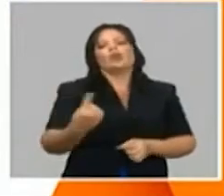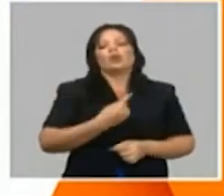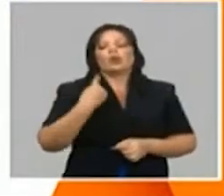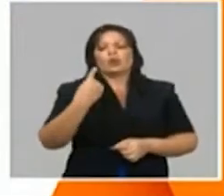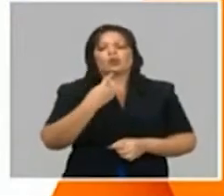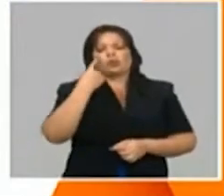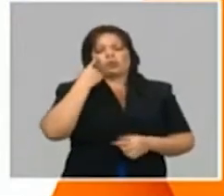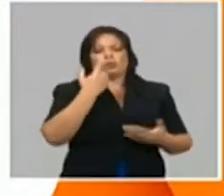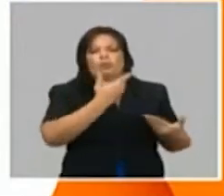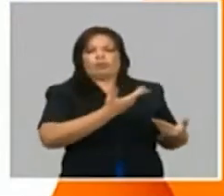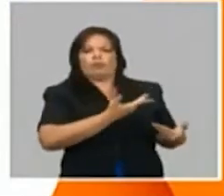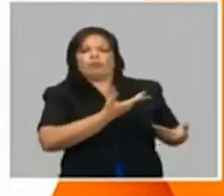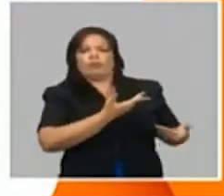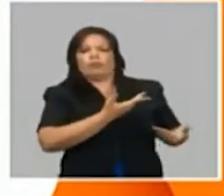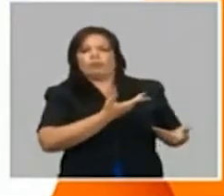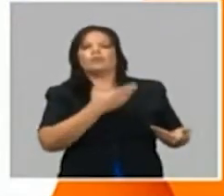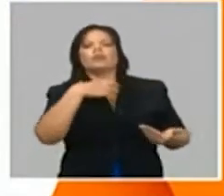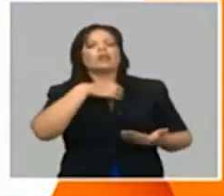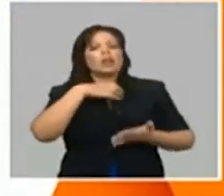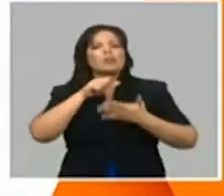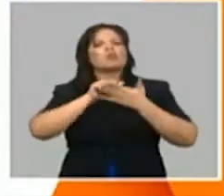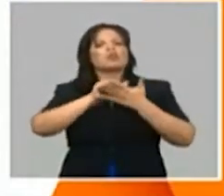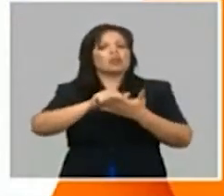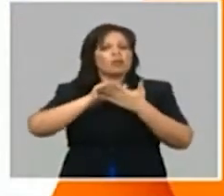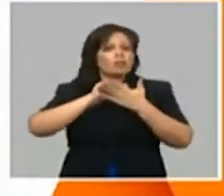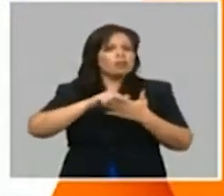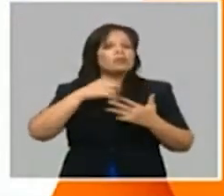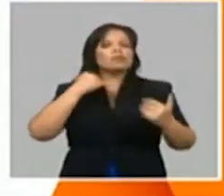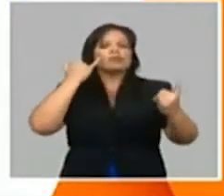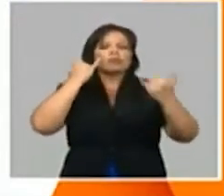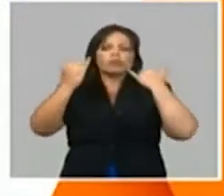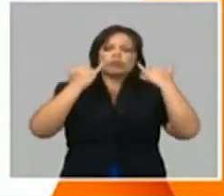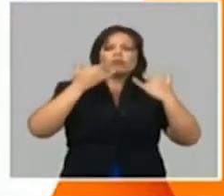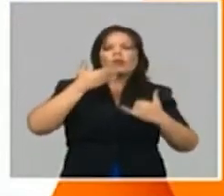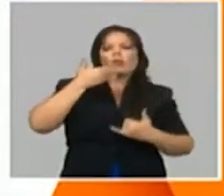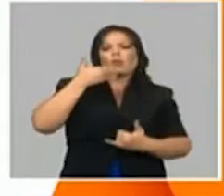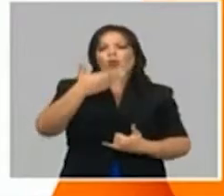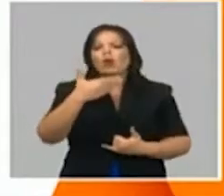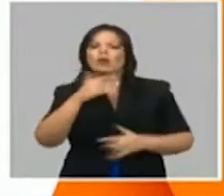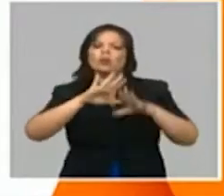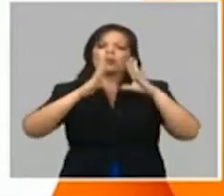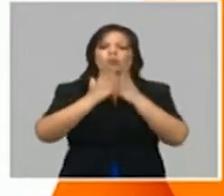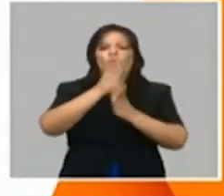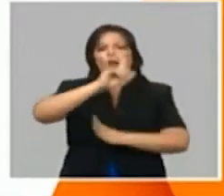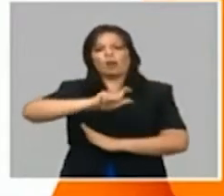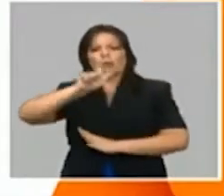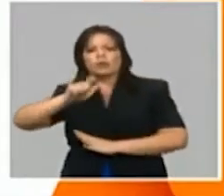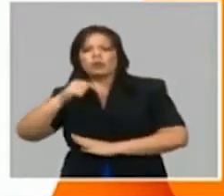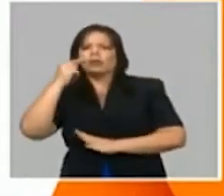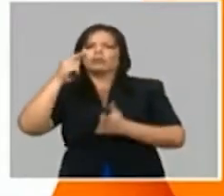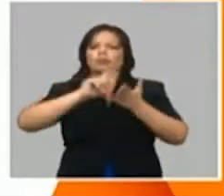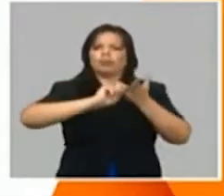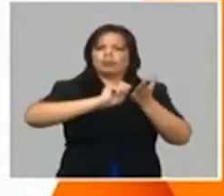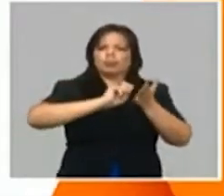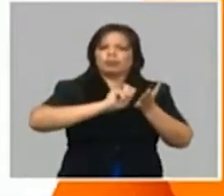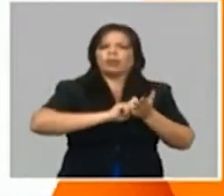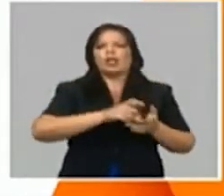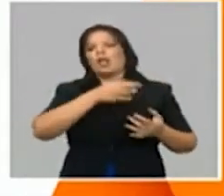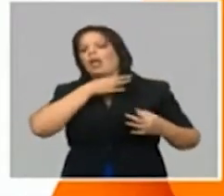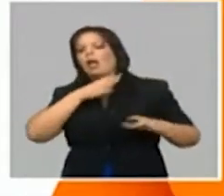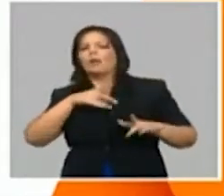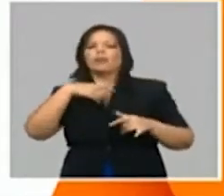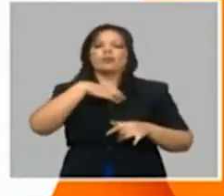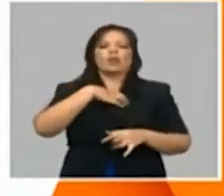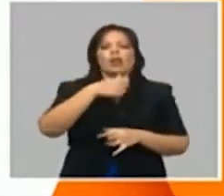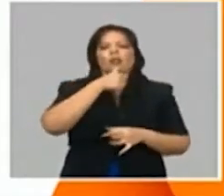Prestamos ese servicio, y entonces nos interesa que toda la población lo tenga y nos puedan dar todas sus inquietudes, y además podemos